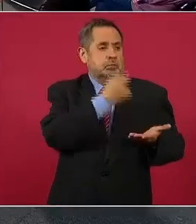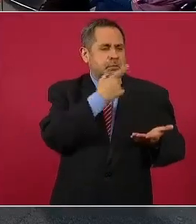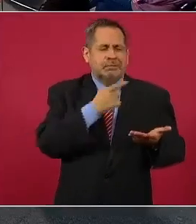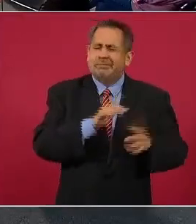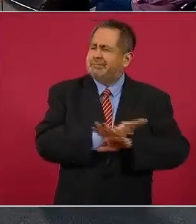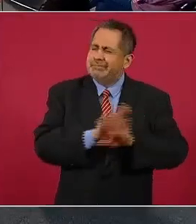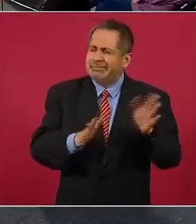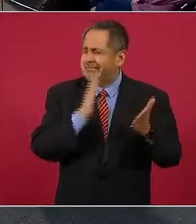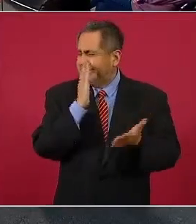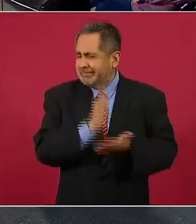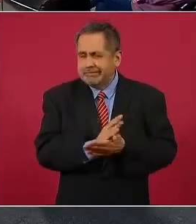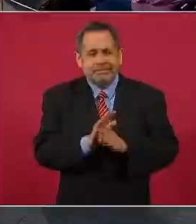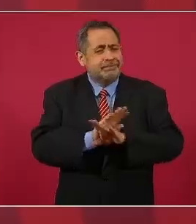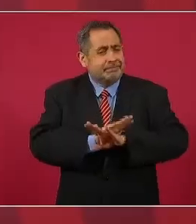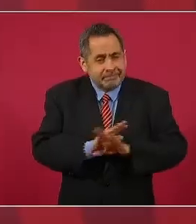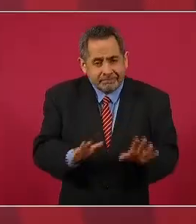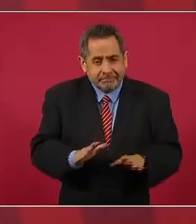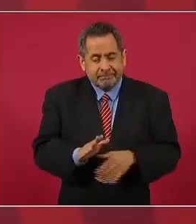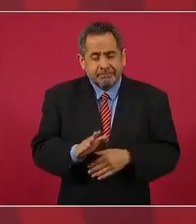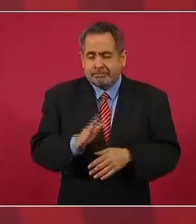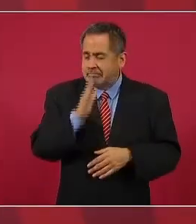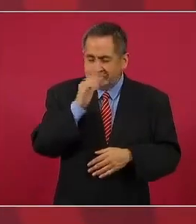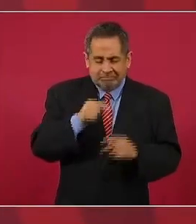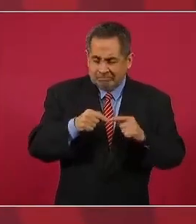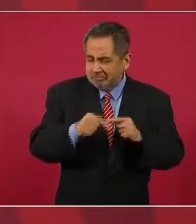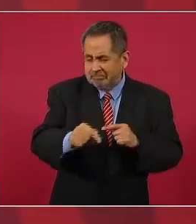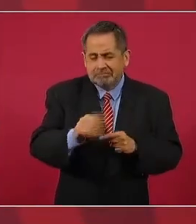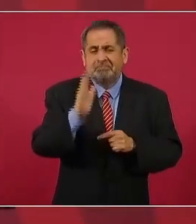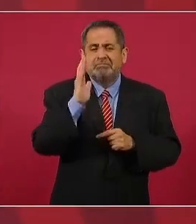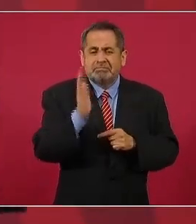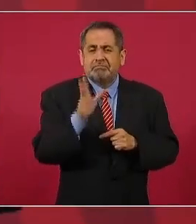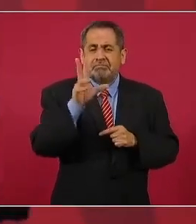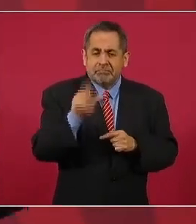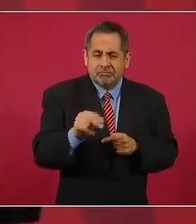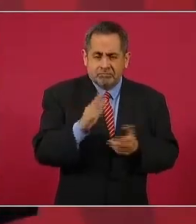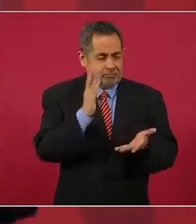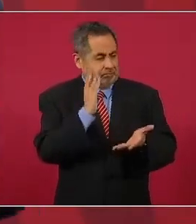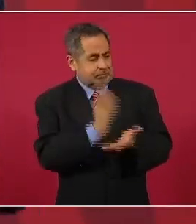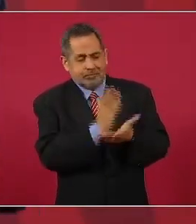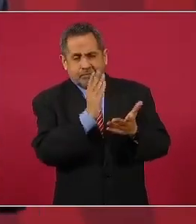Ya no se va a poder eso. Y no es porque